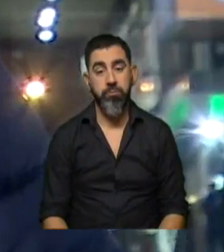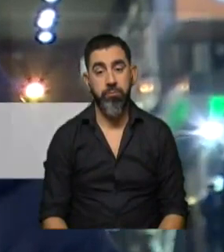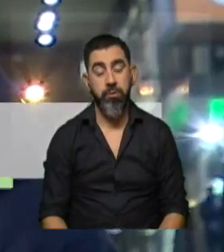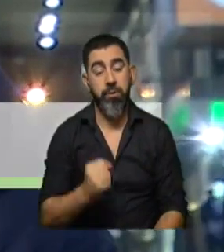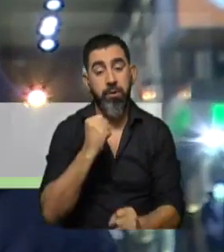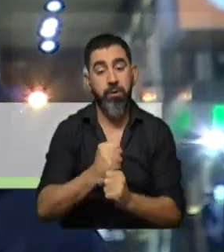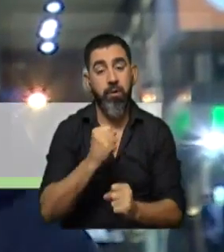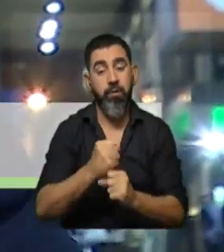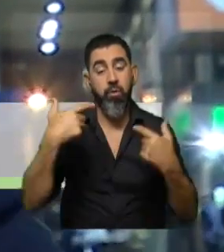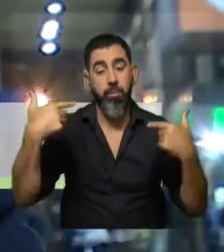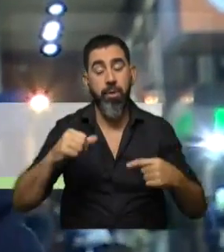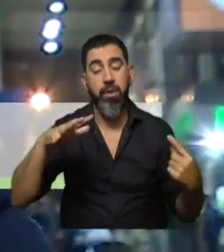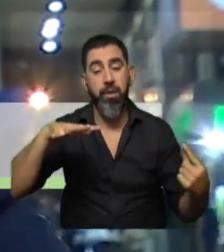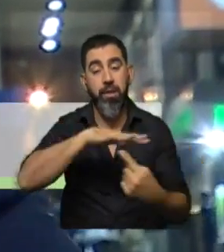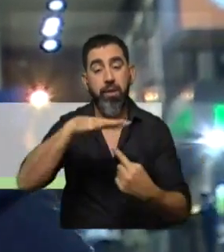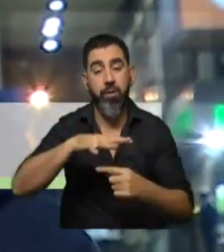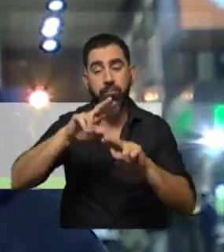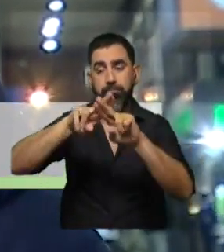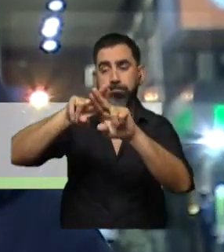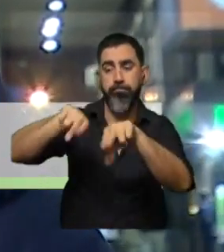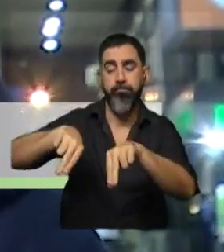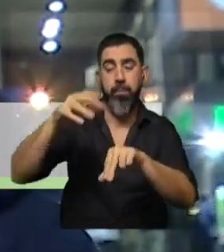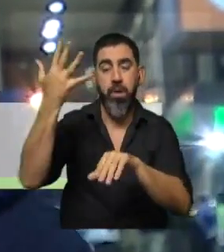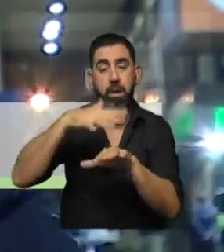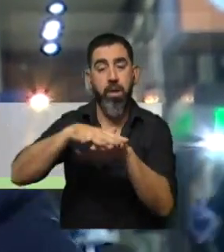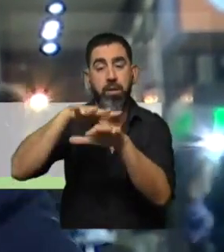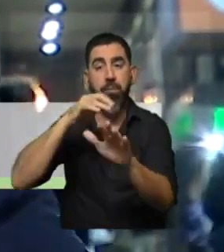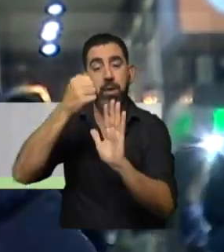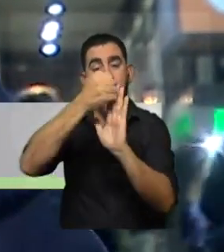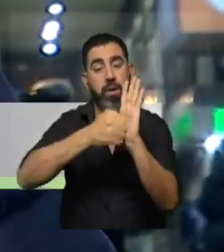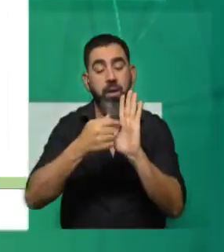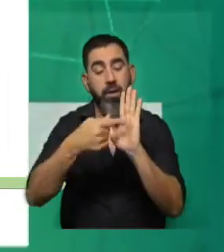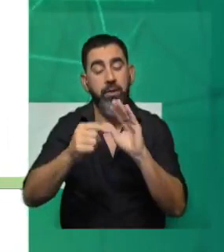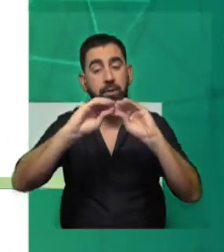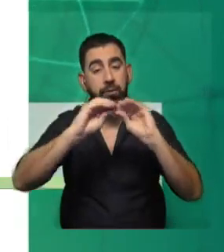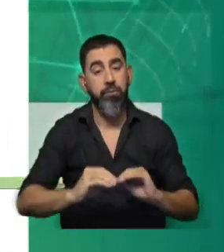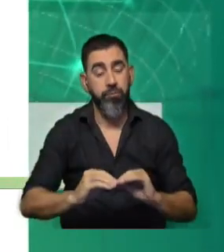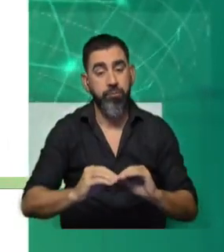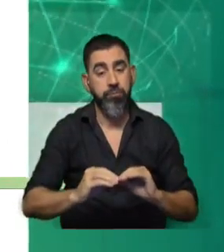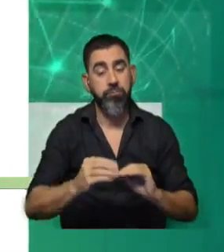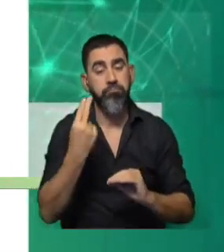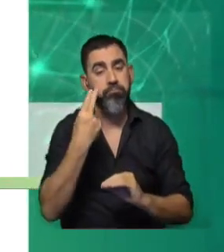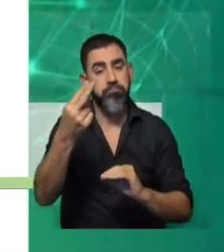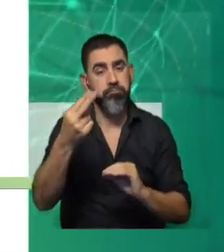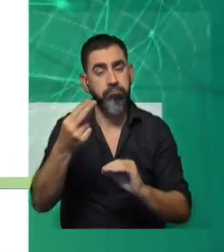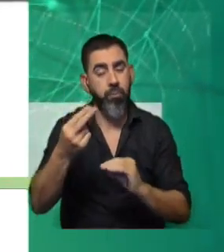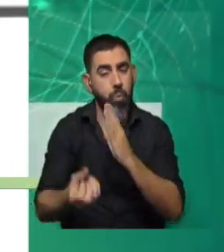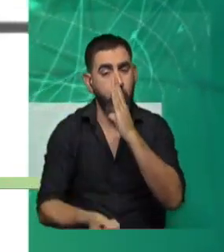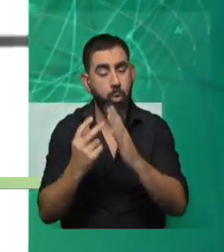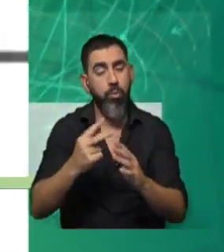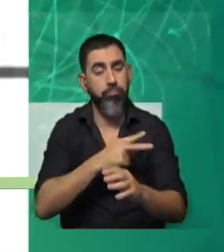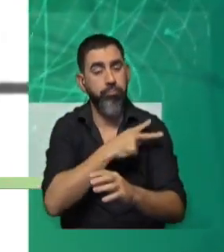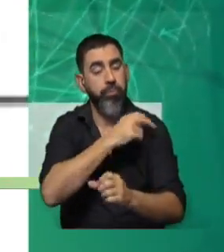trabajadores del Ministerio de ambiente rechazaron en Asamblea un artículo de la rendición de cuentas que habilita la generación de